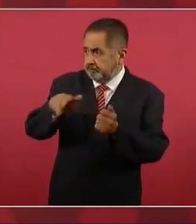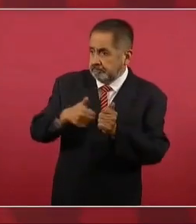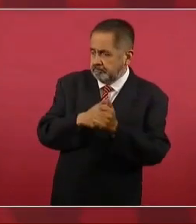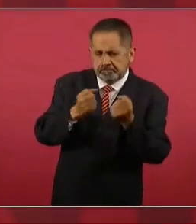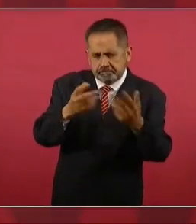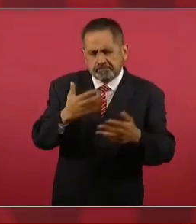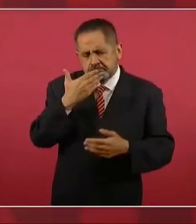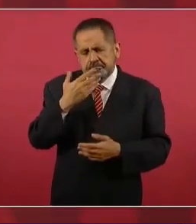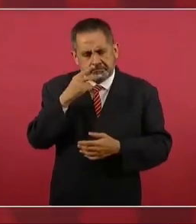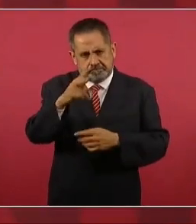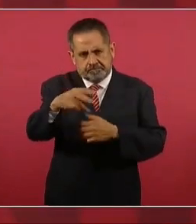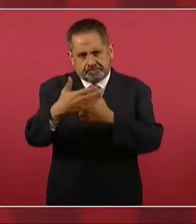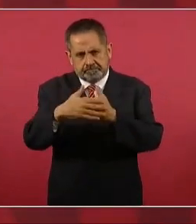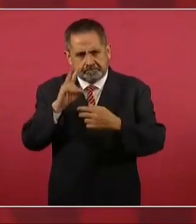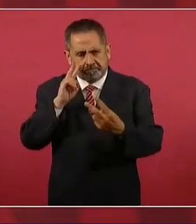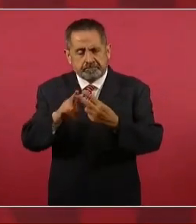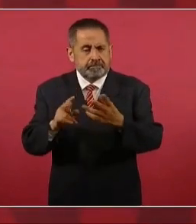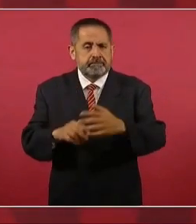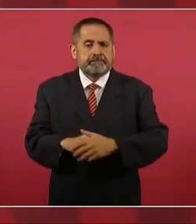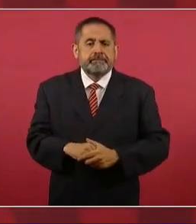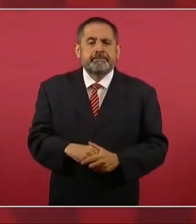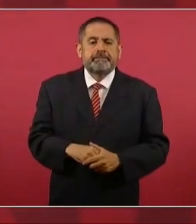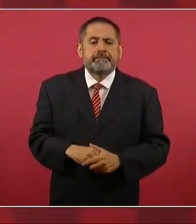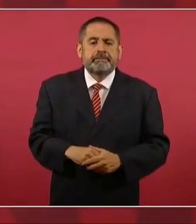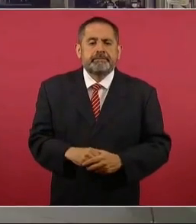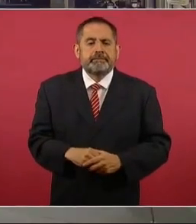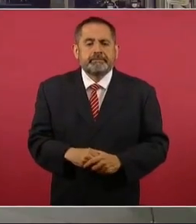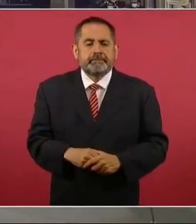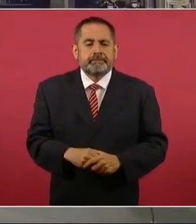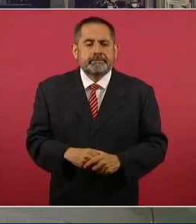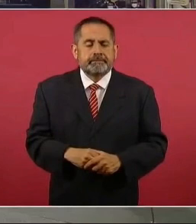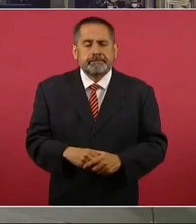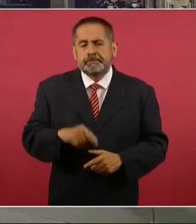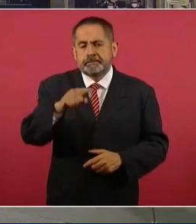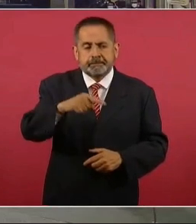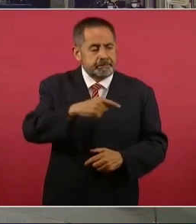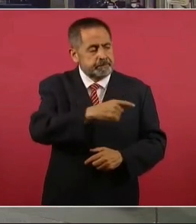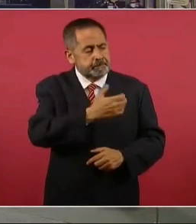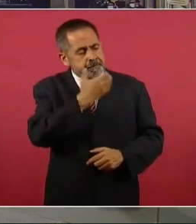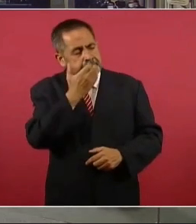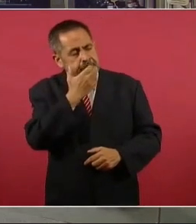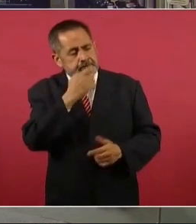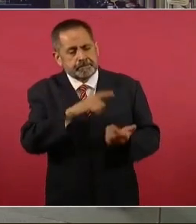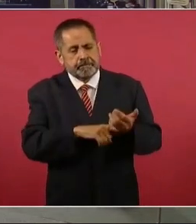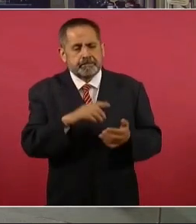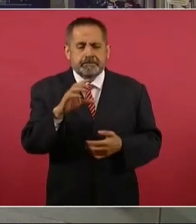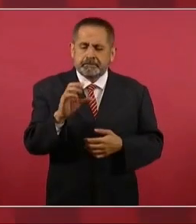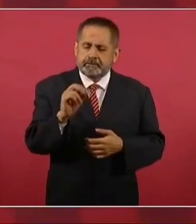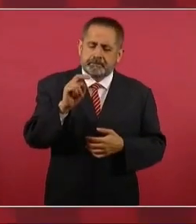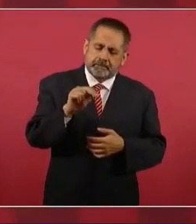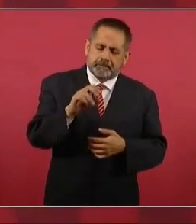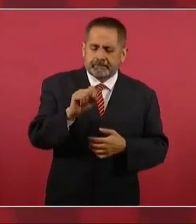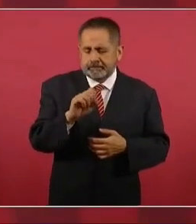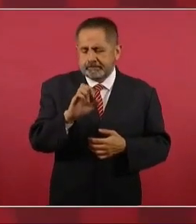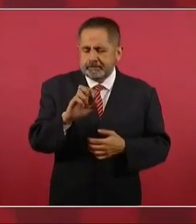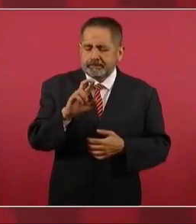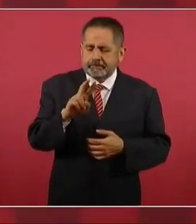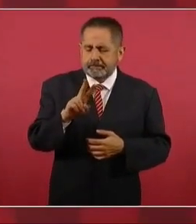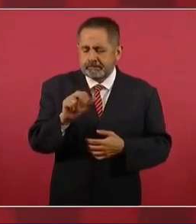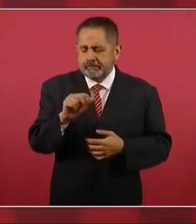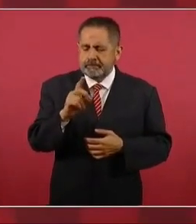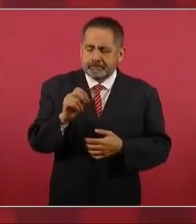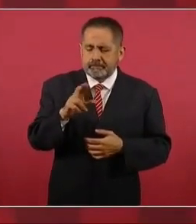eso. Lo que tiene que ver con el conservadurismo, pues ya lo